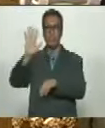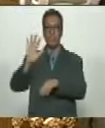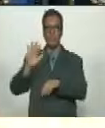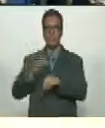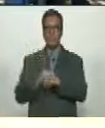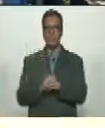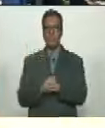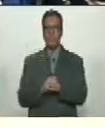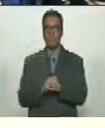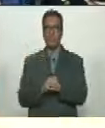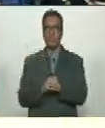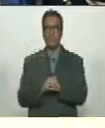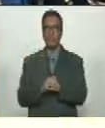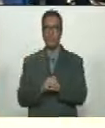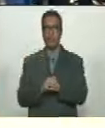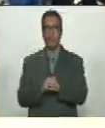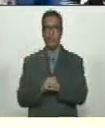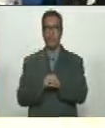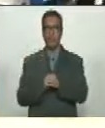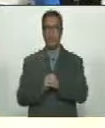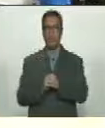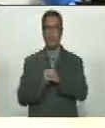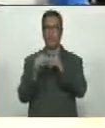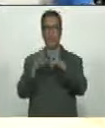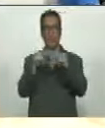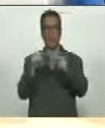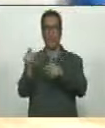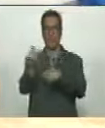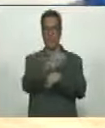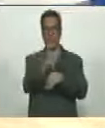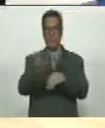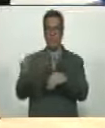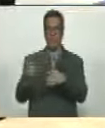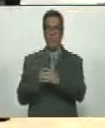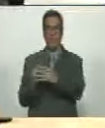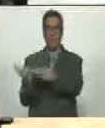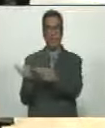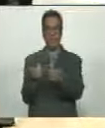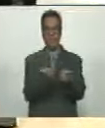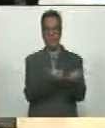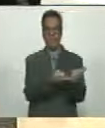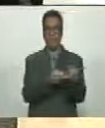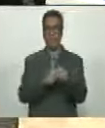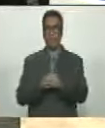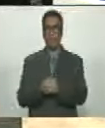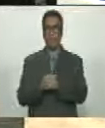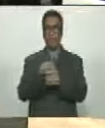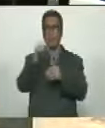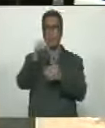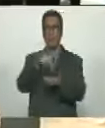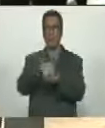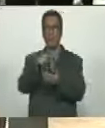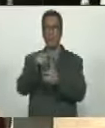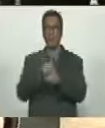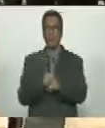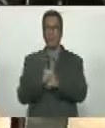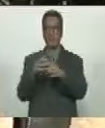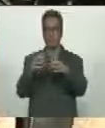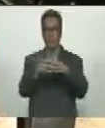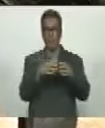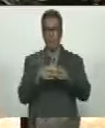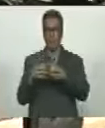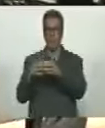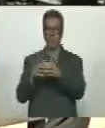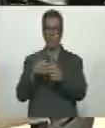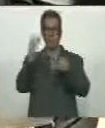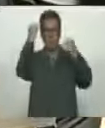Bolivariana de Venezuela. Sean todas y todos bienvenidos a este recinto